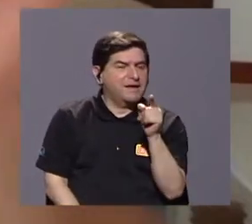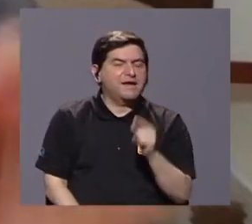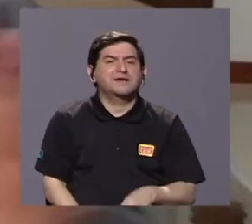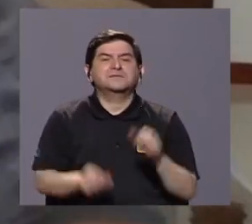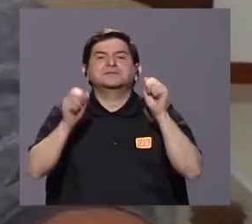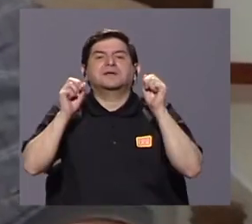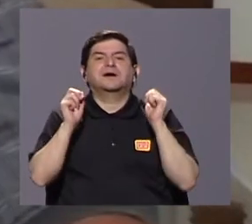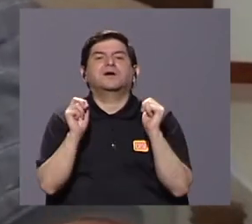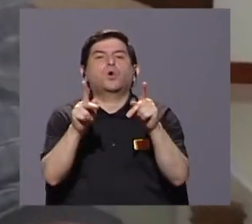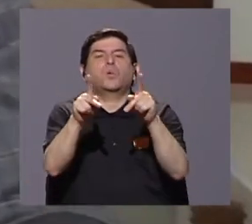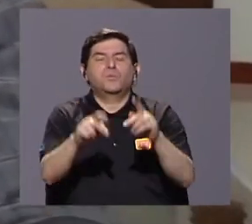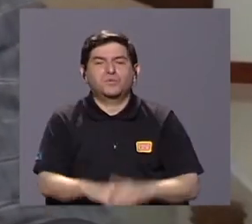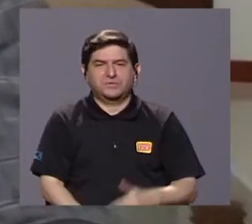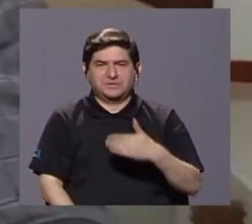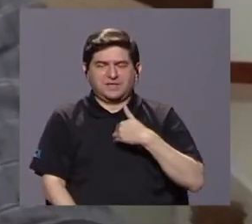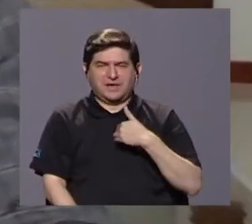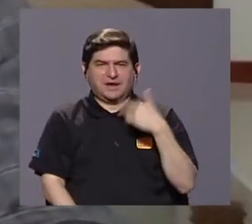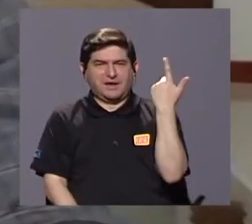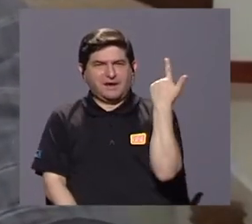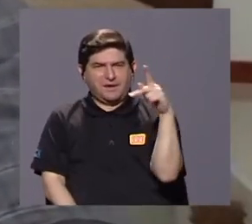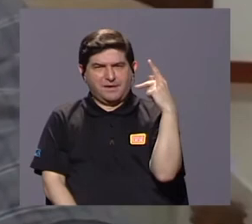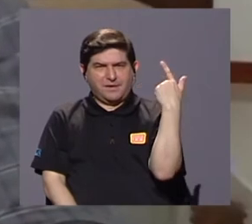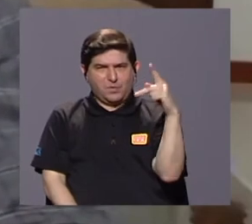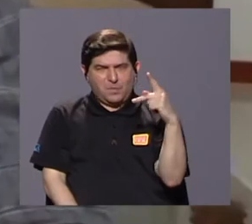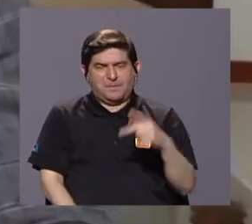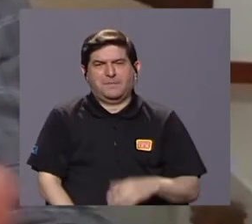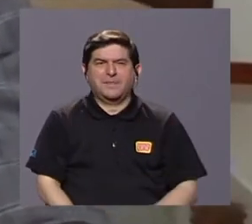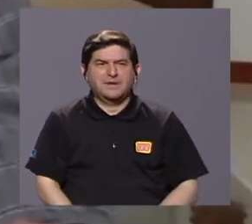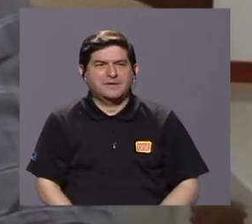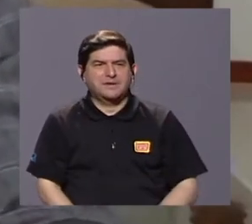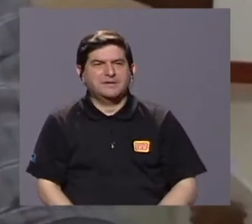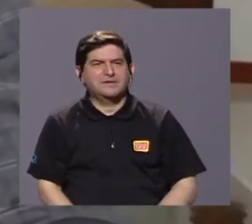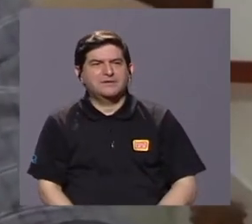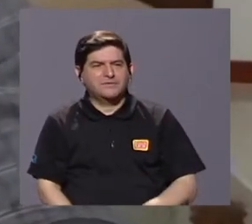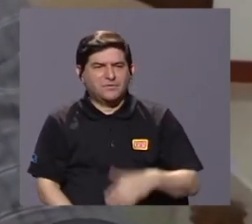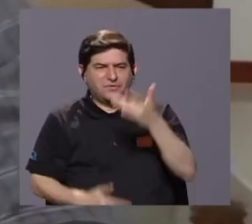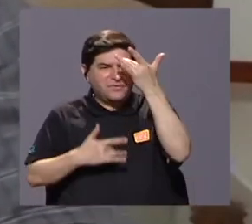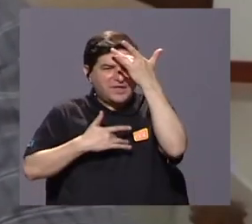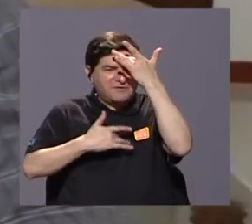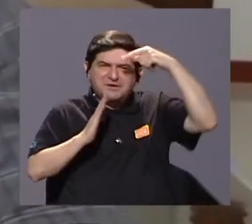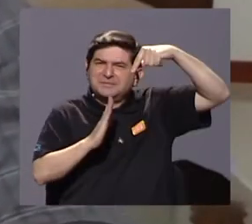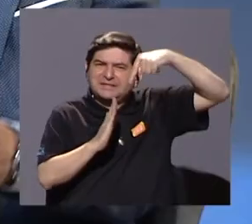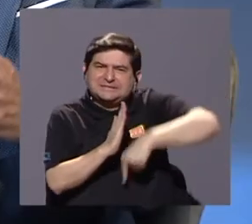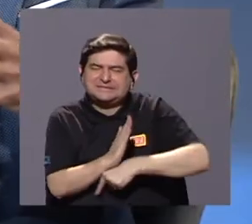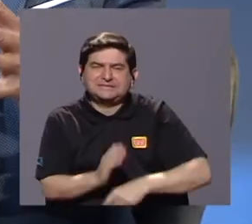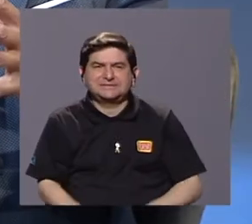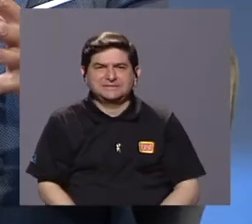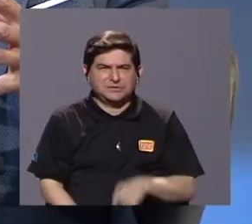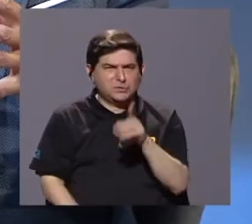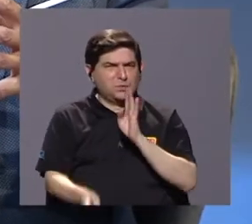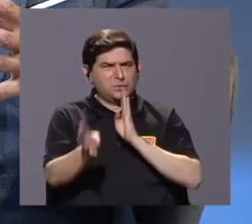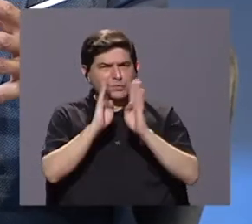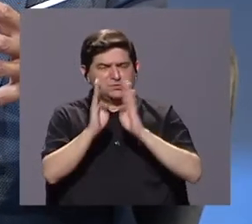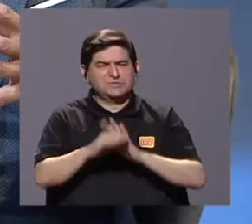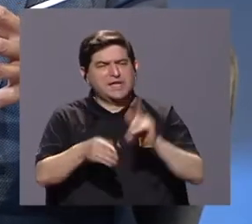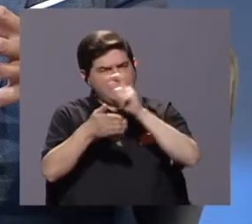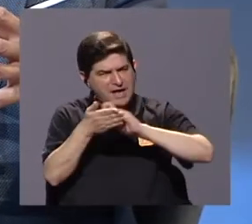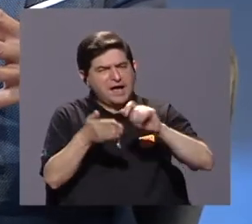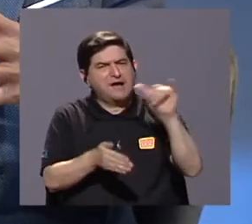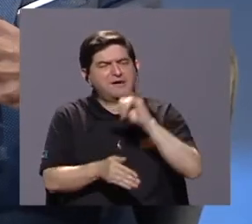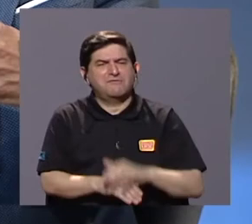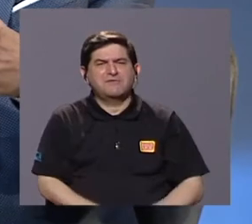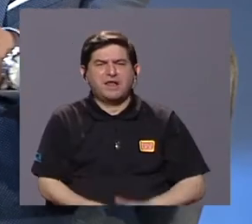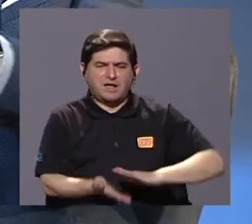esa posibilidad de tener un riesgo de una enfermedad severa. Usted habla en el mismo escrito de